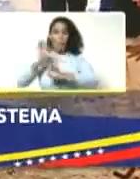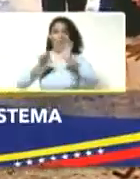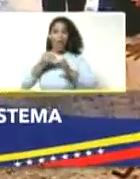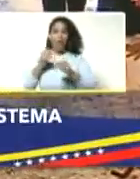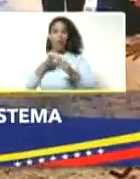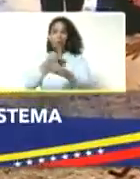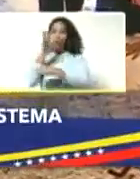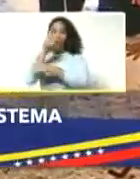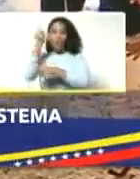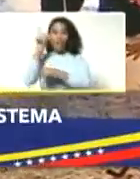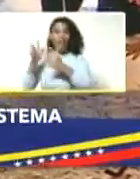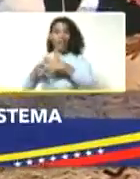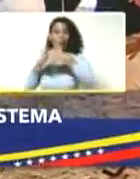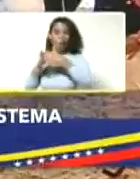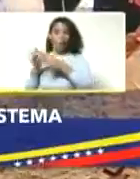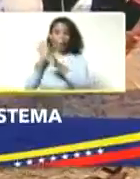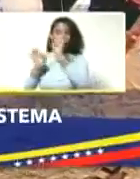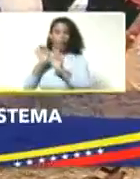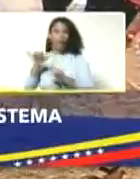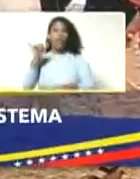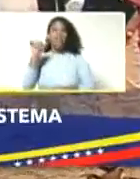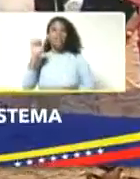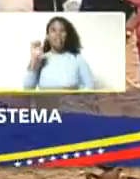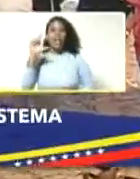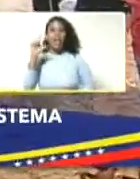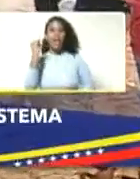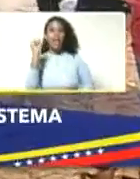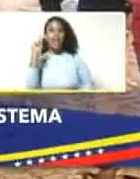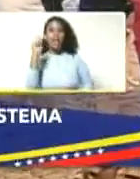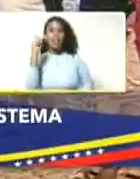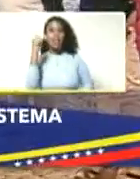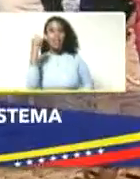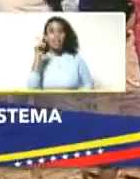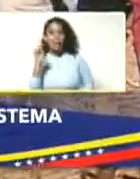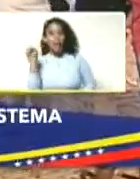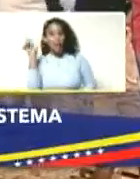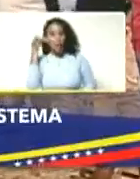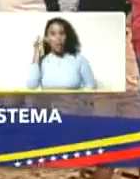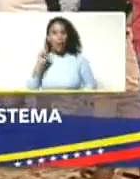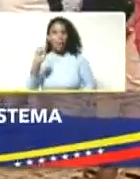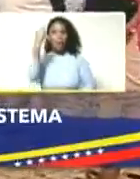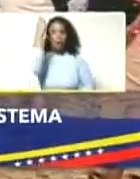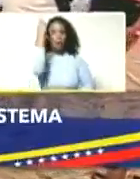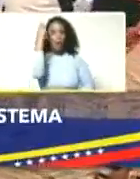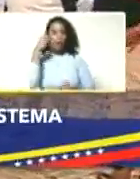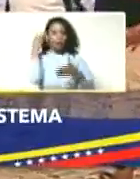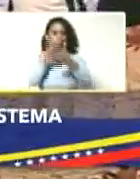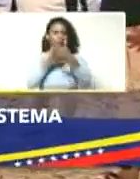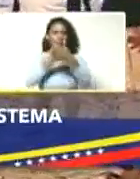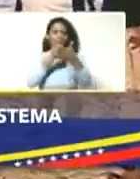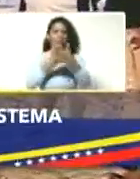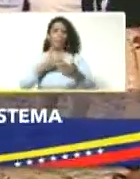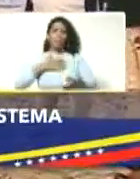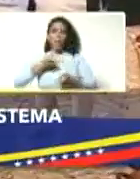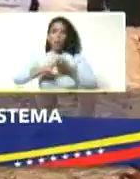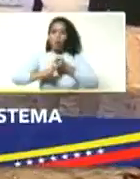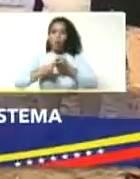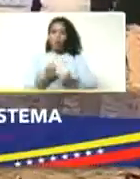York. Yelitze Santaella, Yelitze la avanzadora, la primera combatiente, Silita